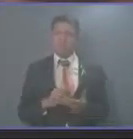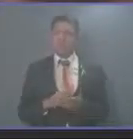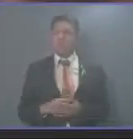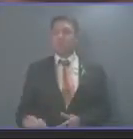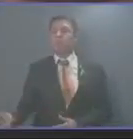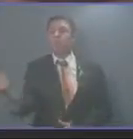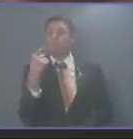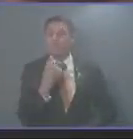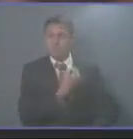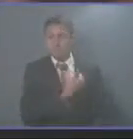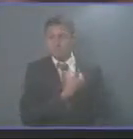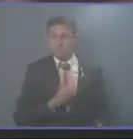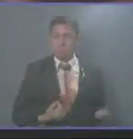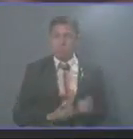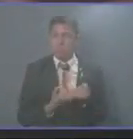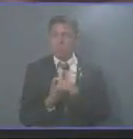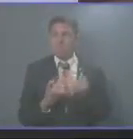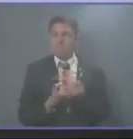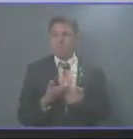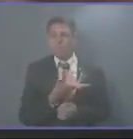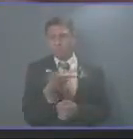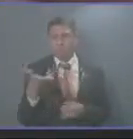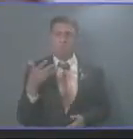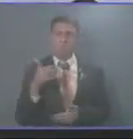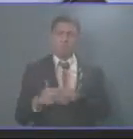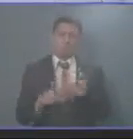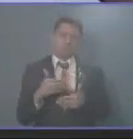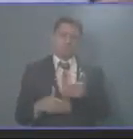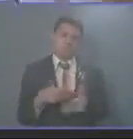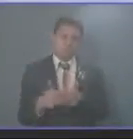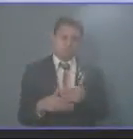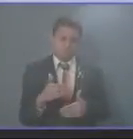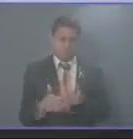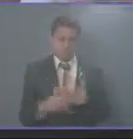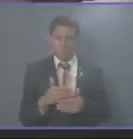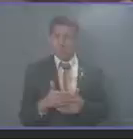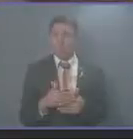el mismo, contribuyendo al proceso